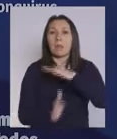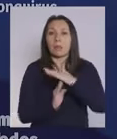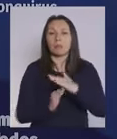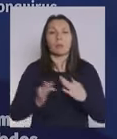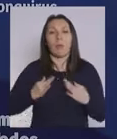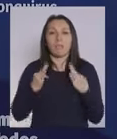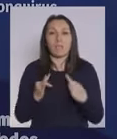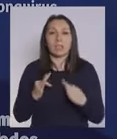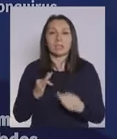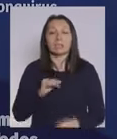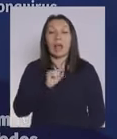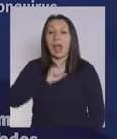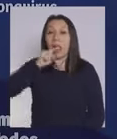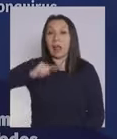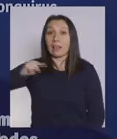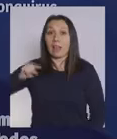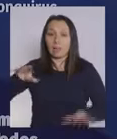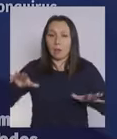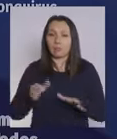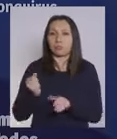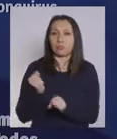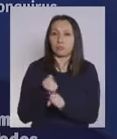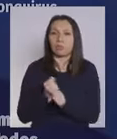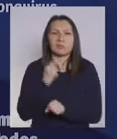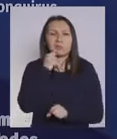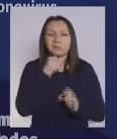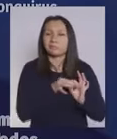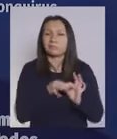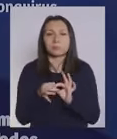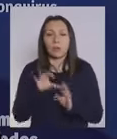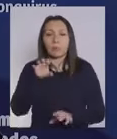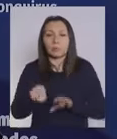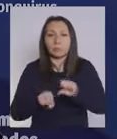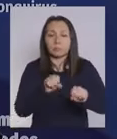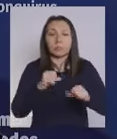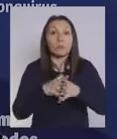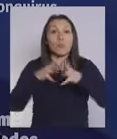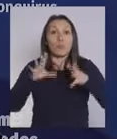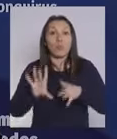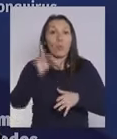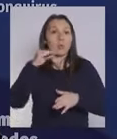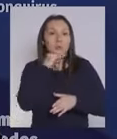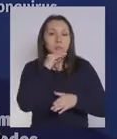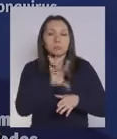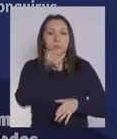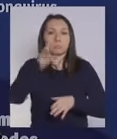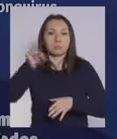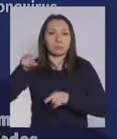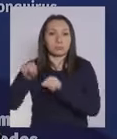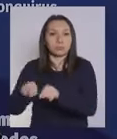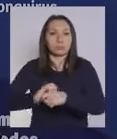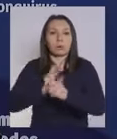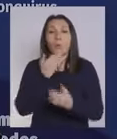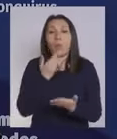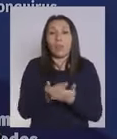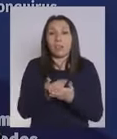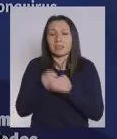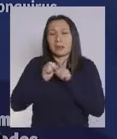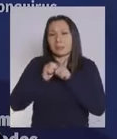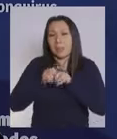que felicito a Atacama por su trabajo. ¿Qué significa esto? Que detecta muchos casos. Por lo tanto, cuando hablan de